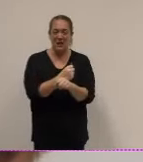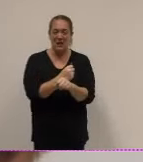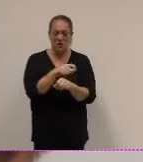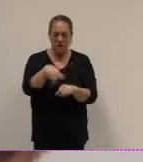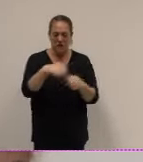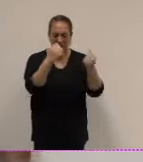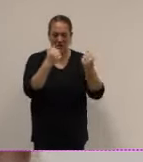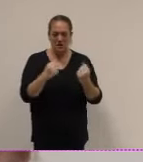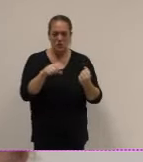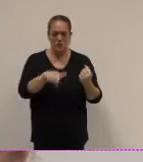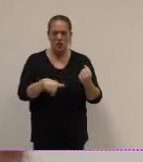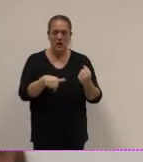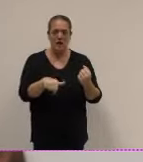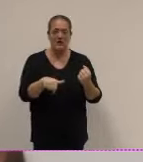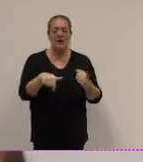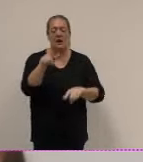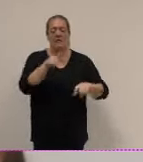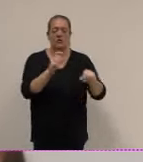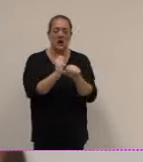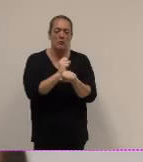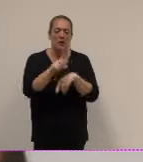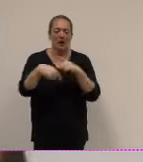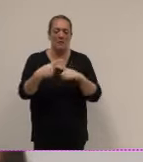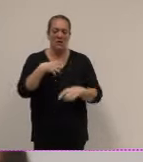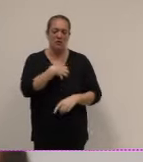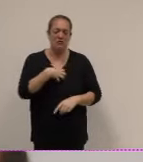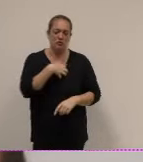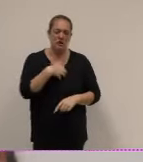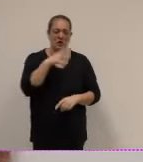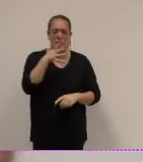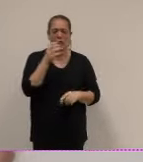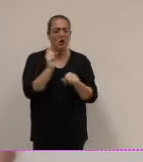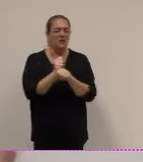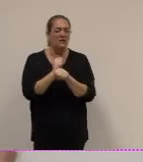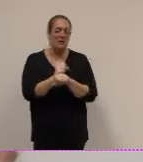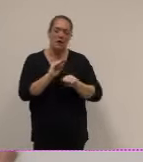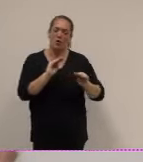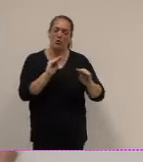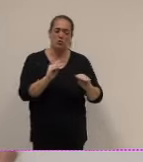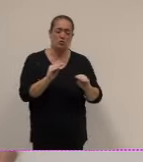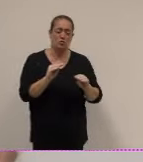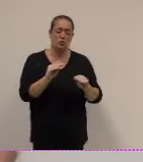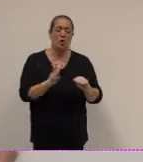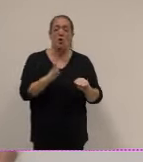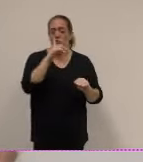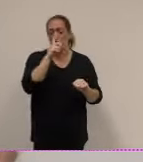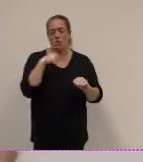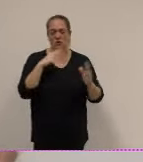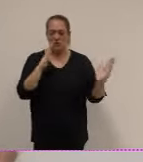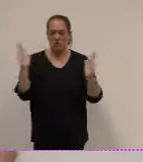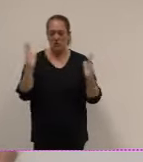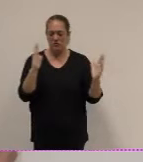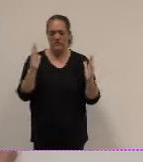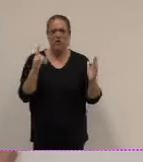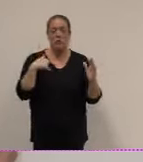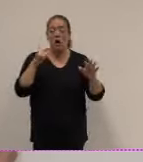de esta institución, tanto al personal laboral como los funcionarios, por la grandísima labor que han realizado durante estos, que realizan siempre,